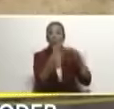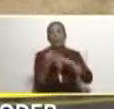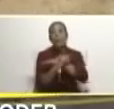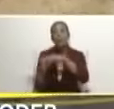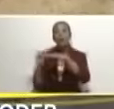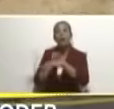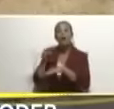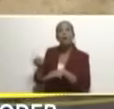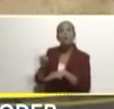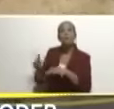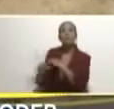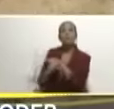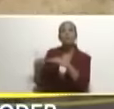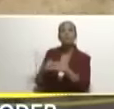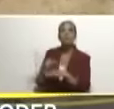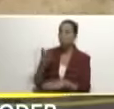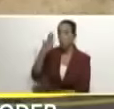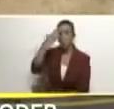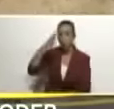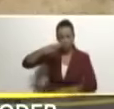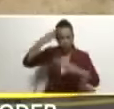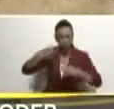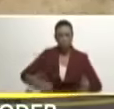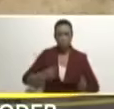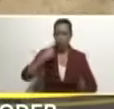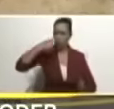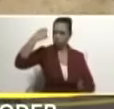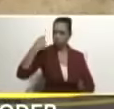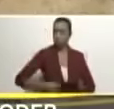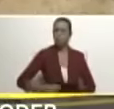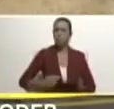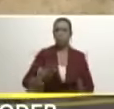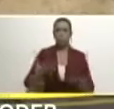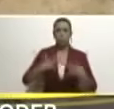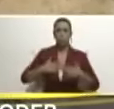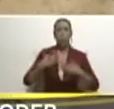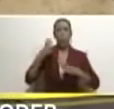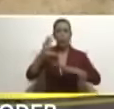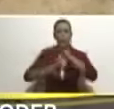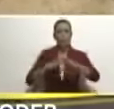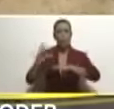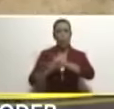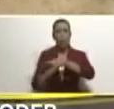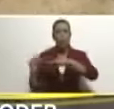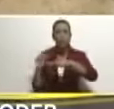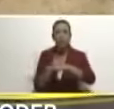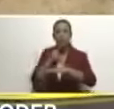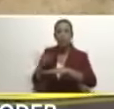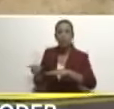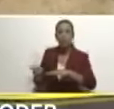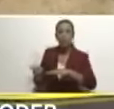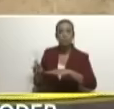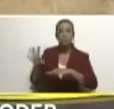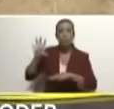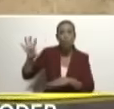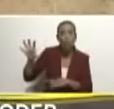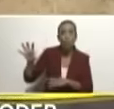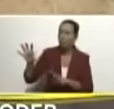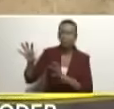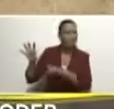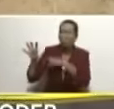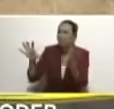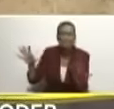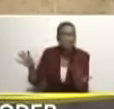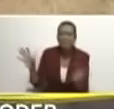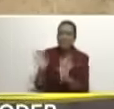Guyana, que no actúa como una república. República Cooperativa de Guyana la llaman. Ni república